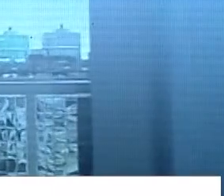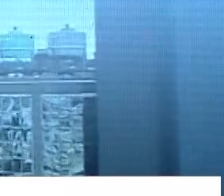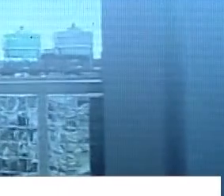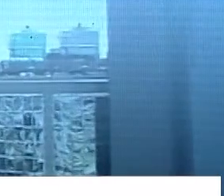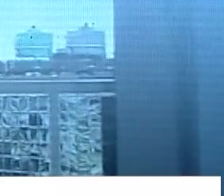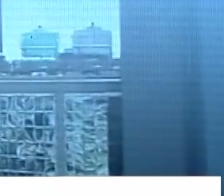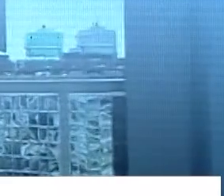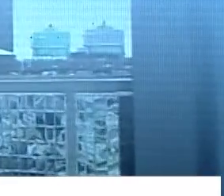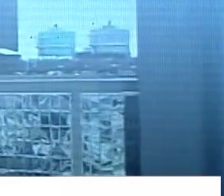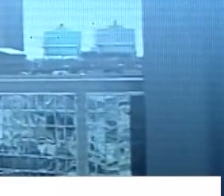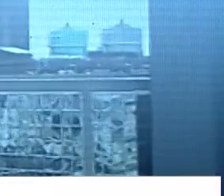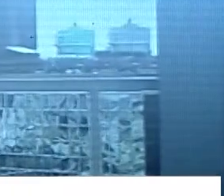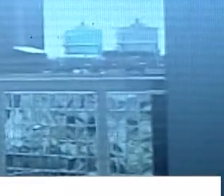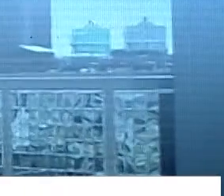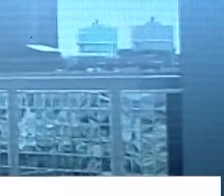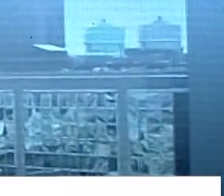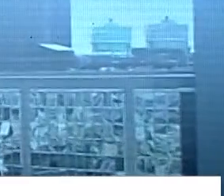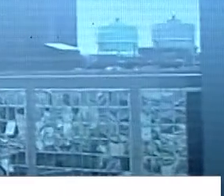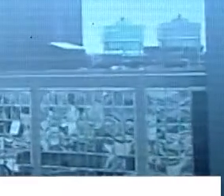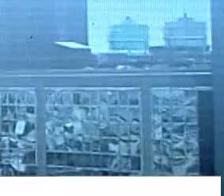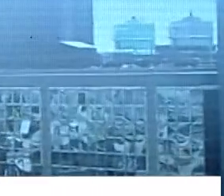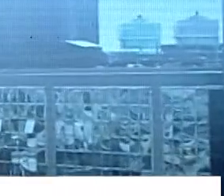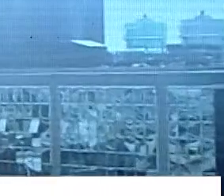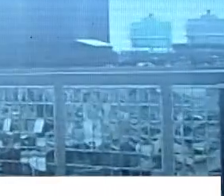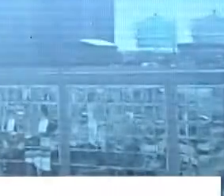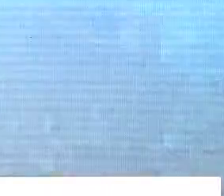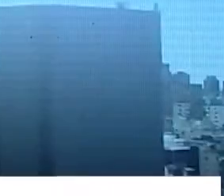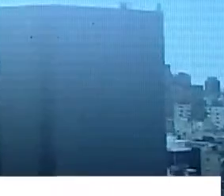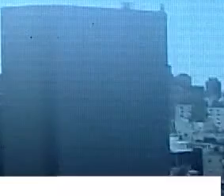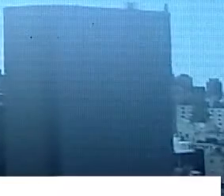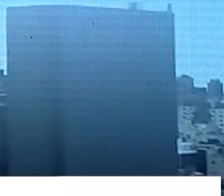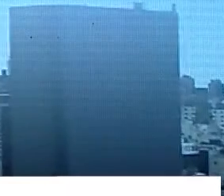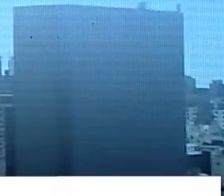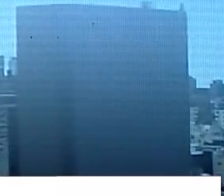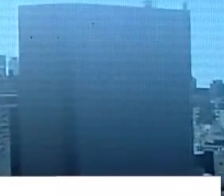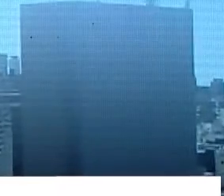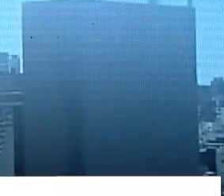Muchas gracias por haber estado ahí del otro lado siguiendo de cerca todo lo que ocurrió en el Parlamento.